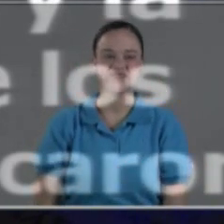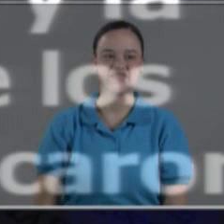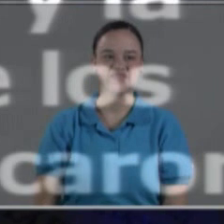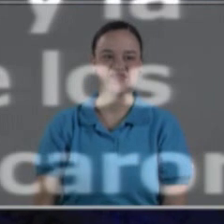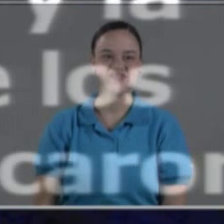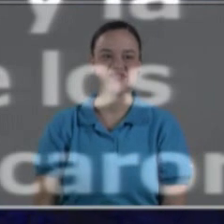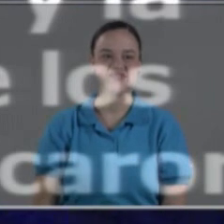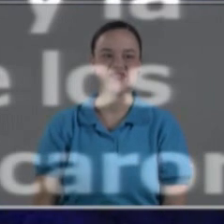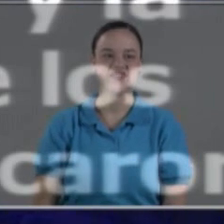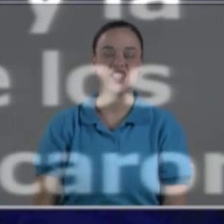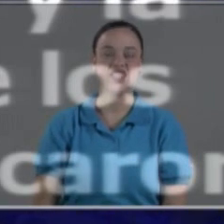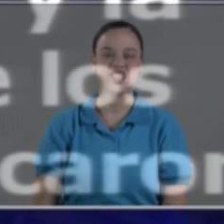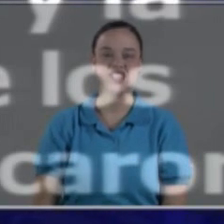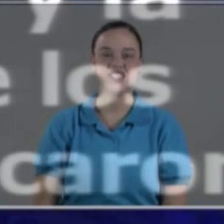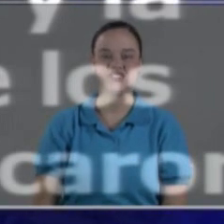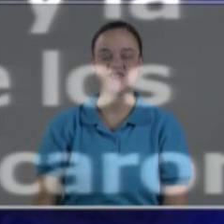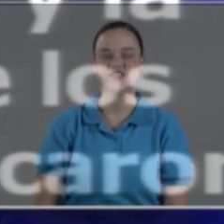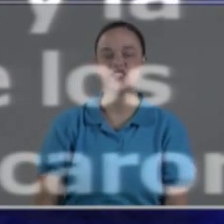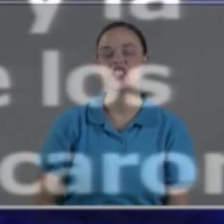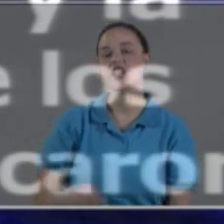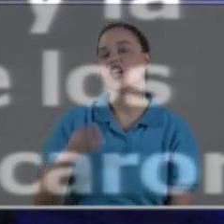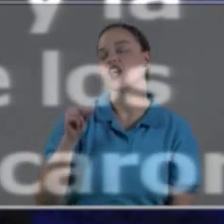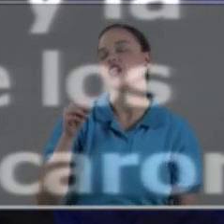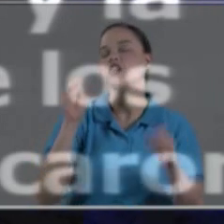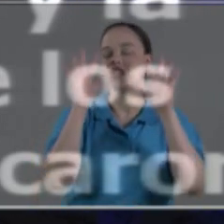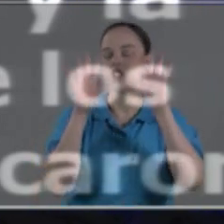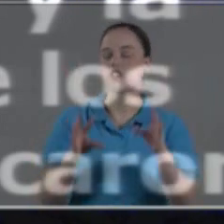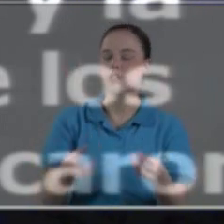pero que que no llueva mucho porque también